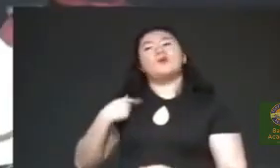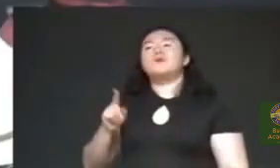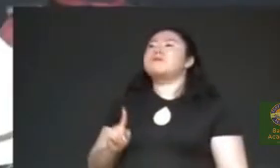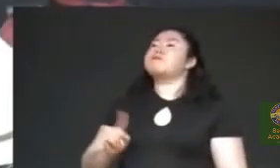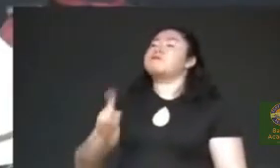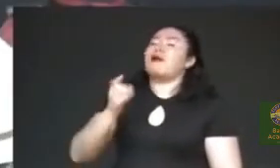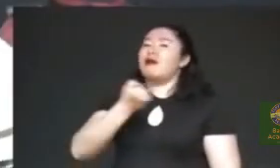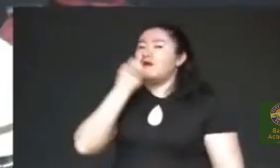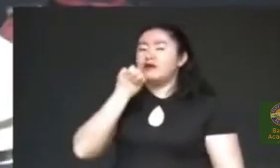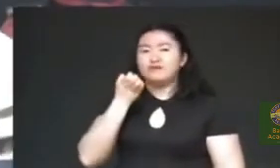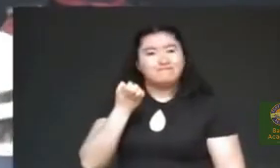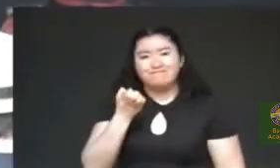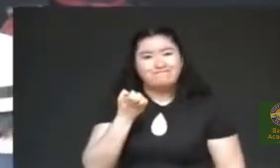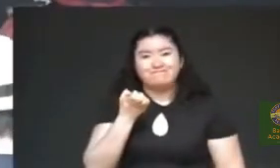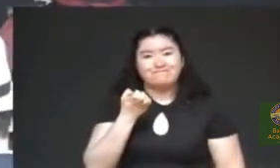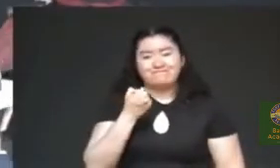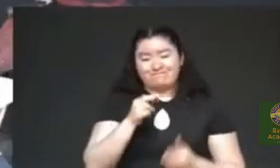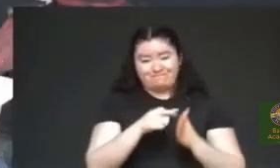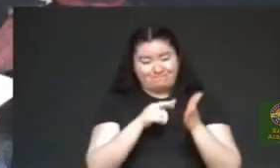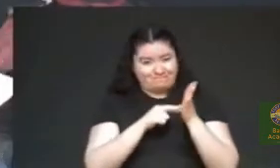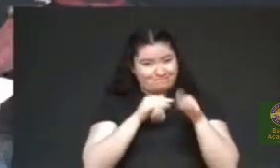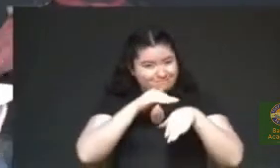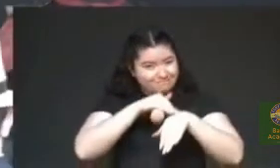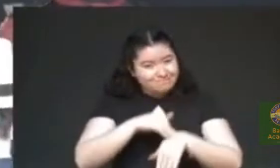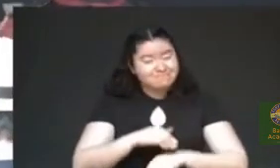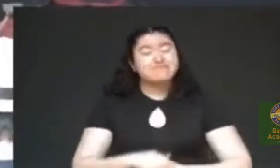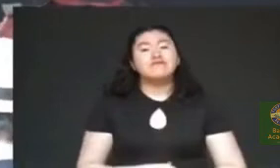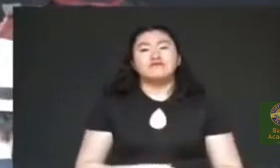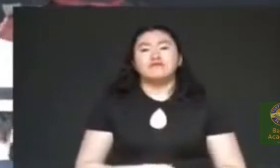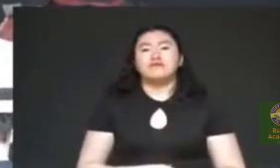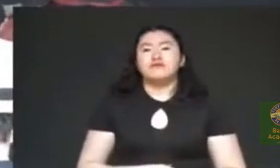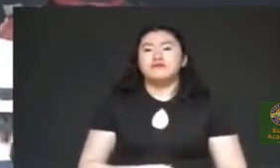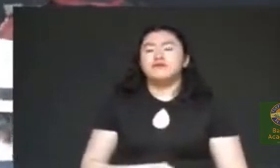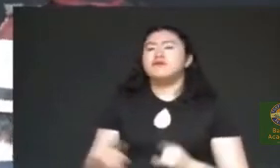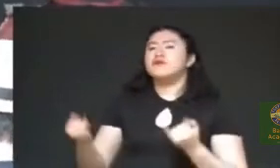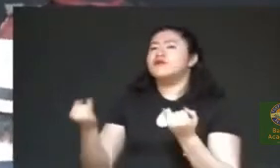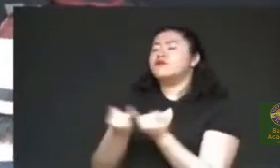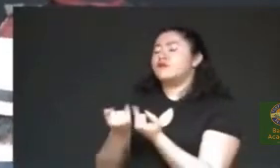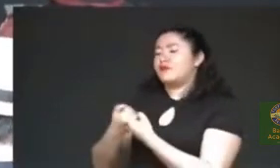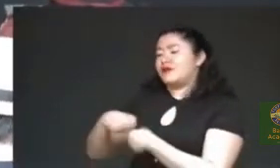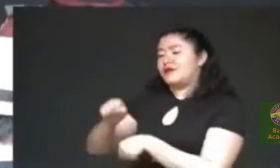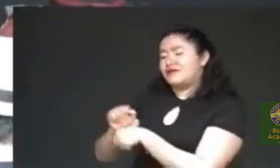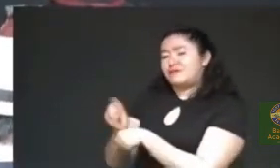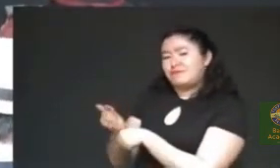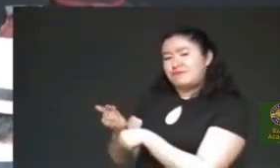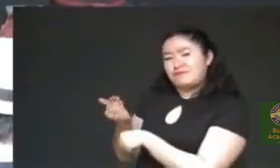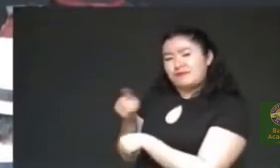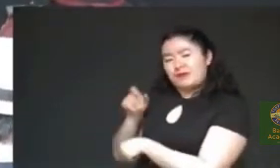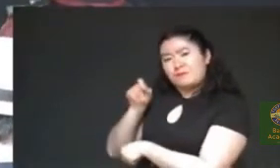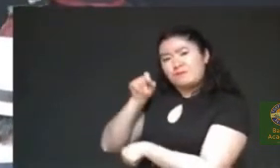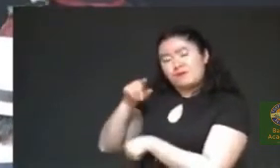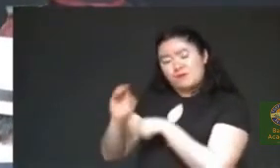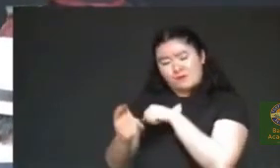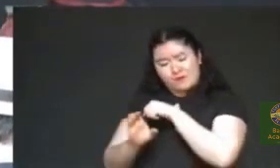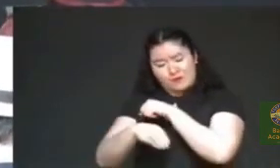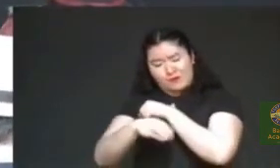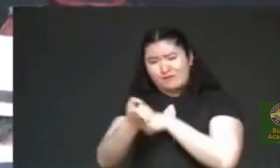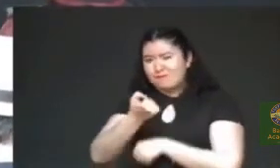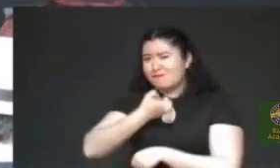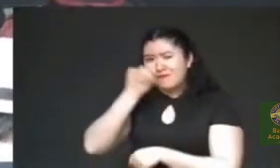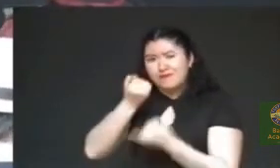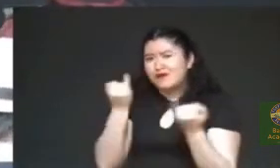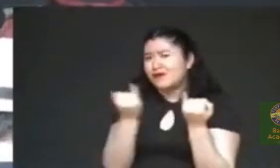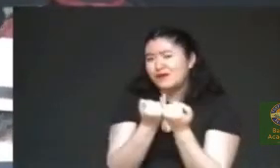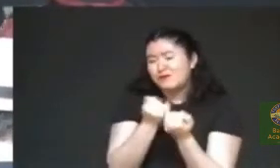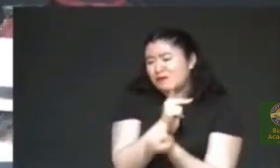precisión, la semana pasada mencionaba que había 6 escuelas en la misma situación que la ubicada en Palo Alto, en Coajimalpa, que se ubicaban